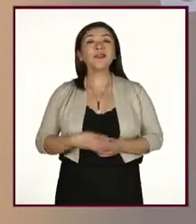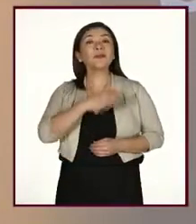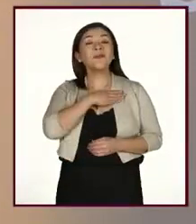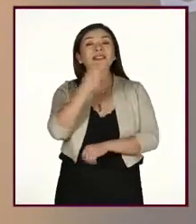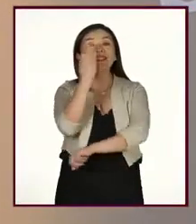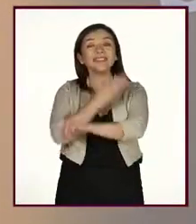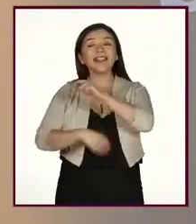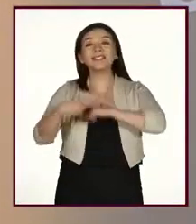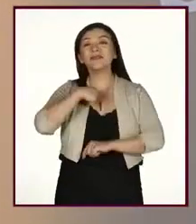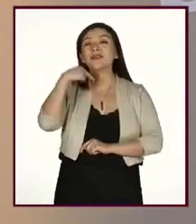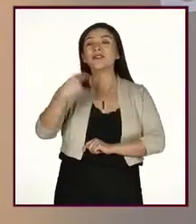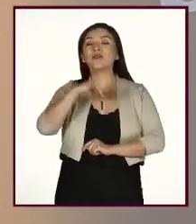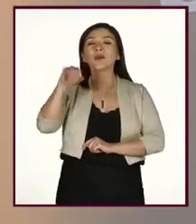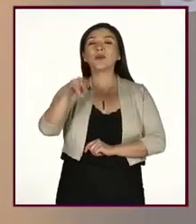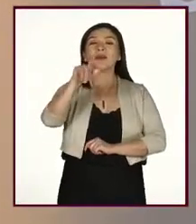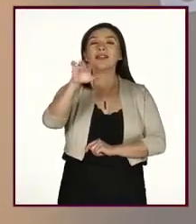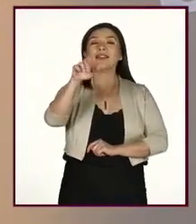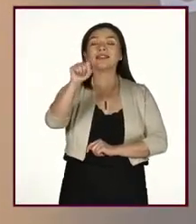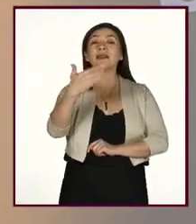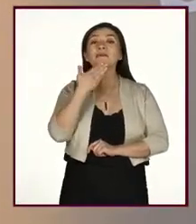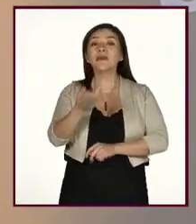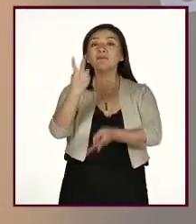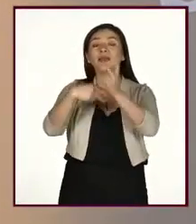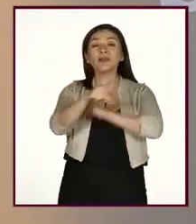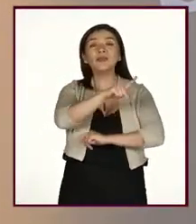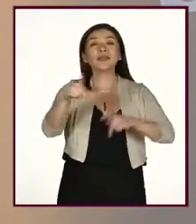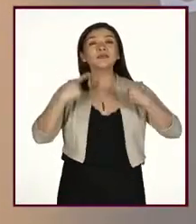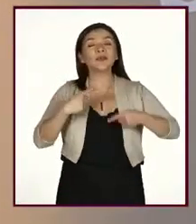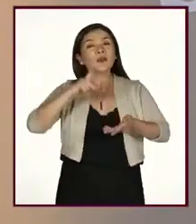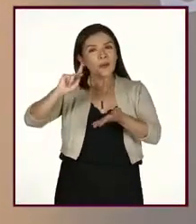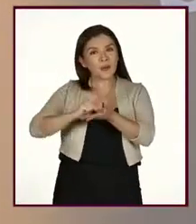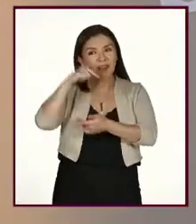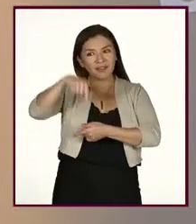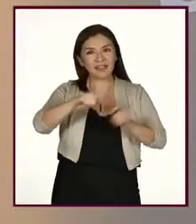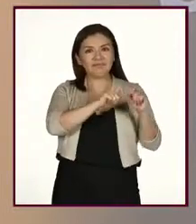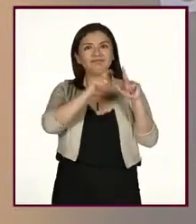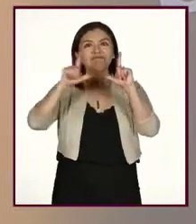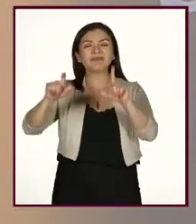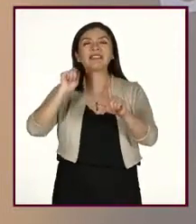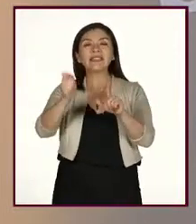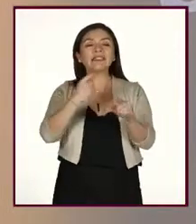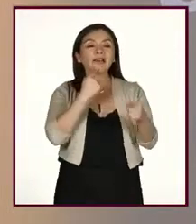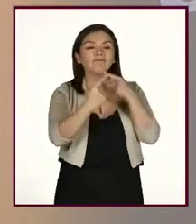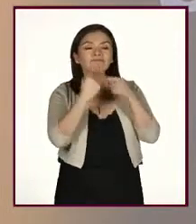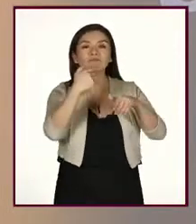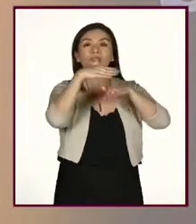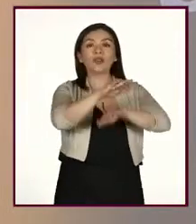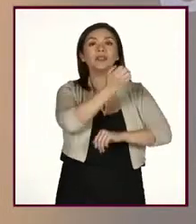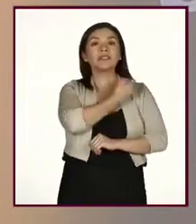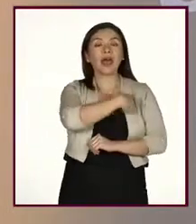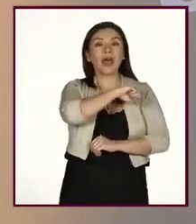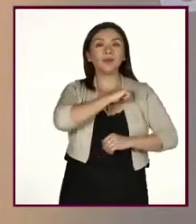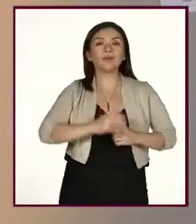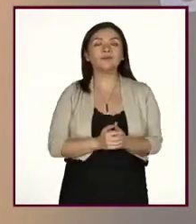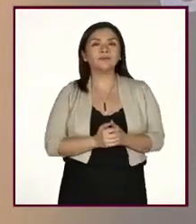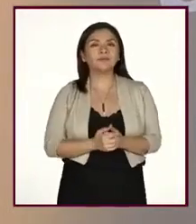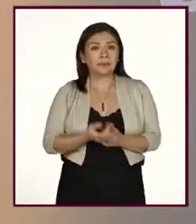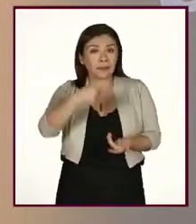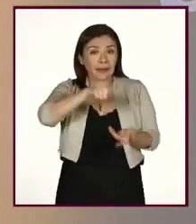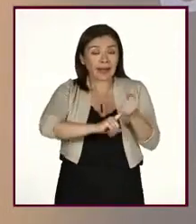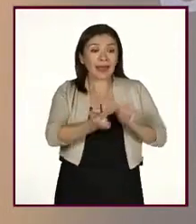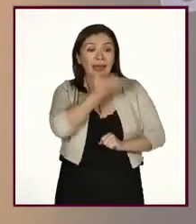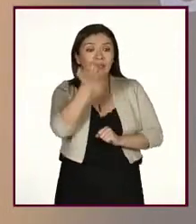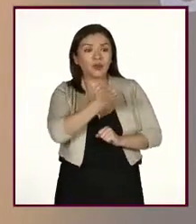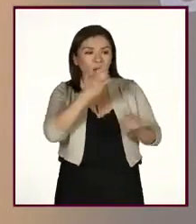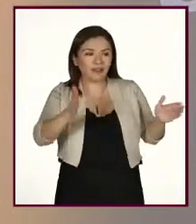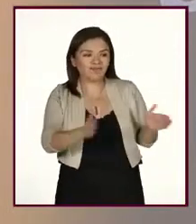Buenas tardes, soy Julieta Mendoza. Bienvenidos y bienvenidas una vez más a la serie Dialoguemos sobre Salud. ¿Cómo promoverla